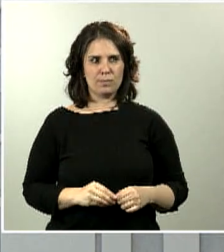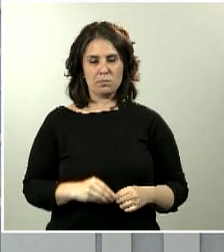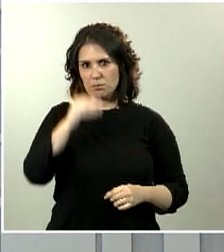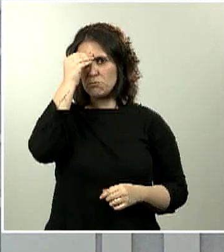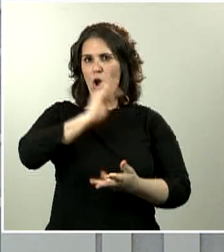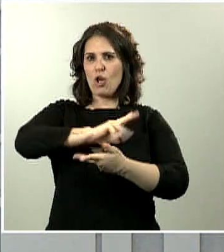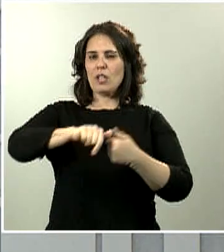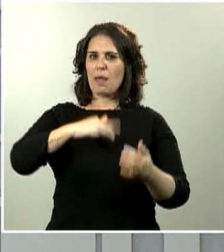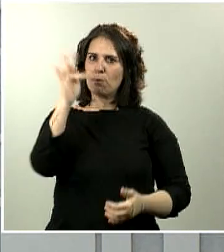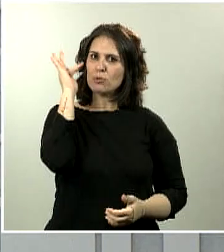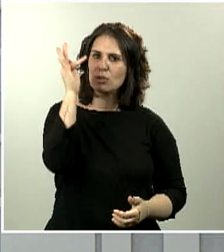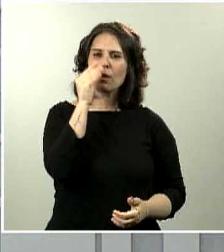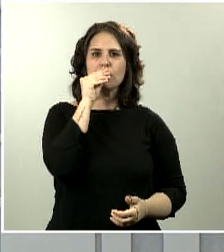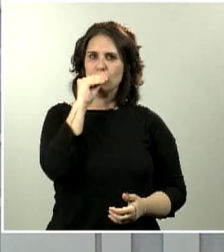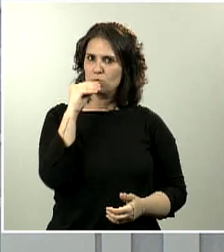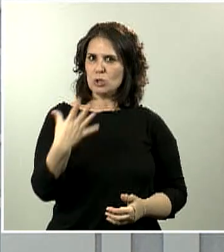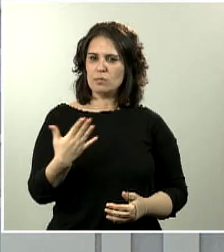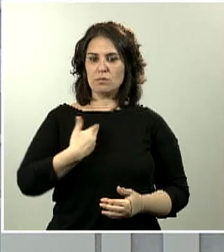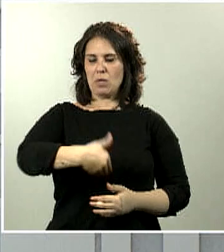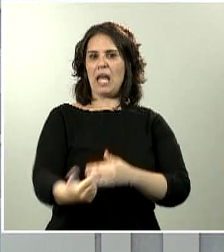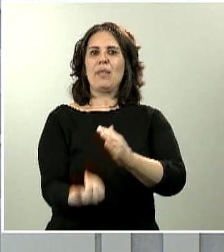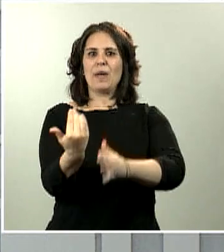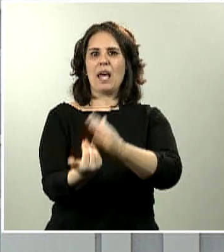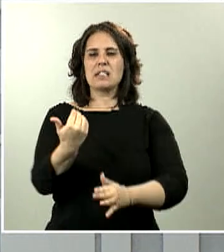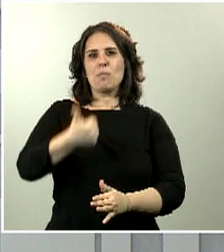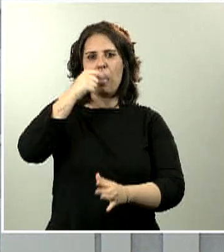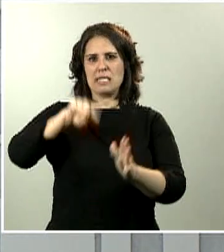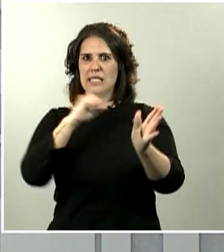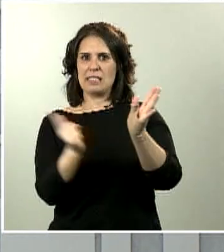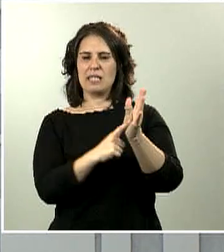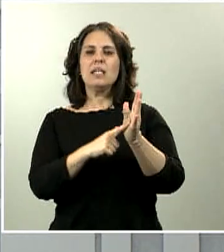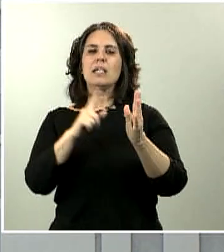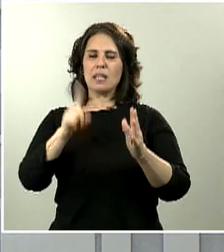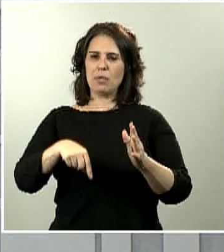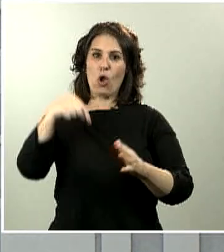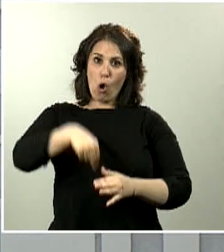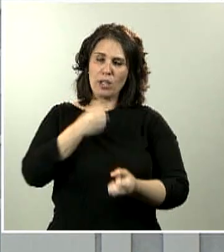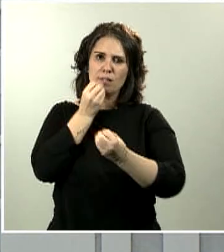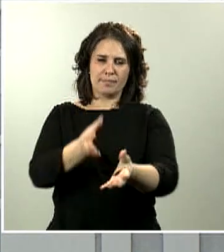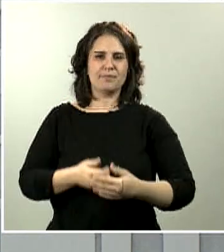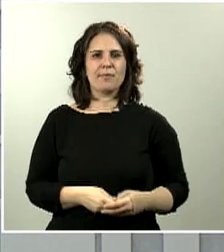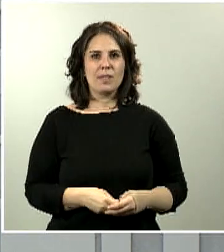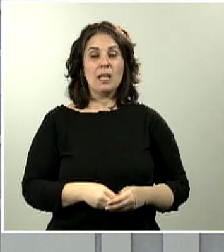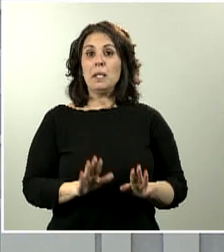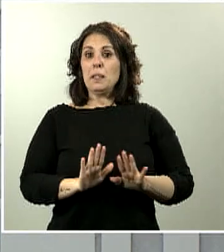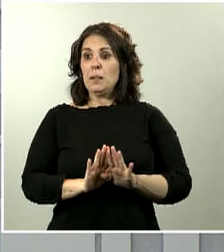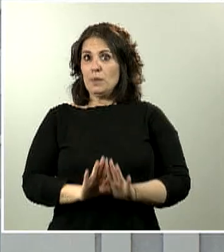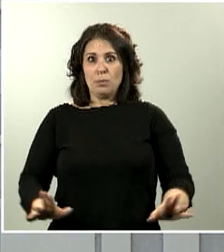irá completando en los próximos días y que también damos cuenta de ella en el día de hoy. Y con esto, si le